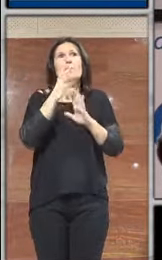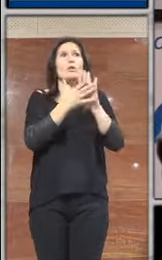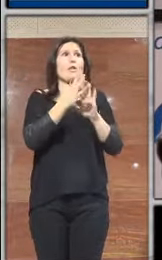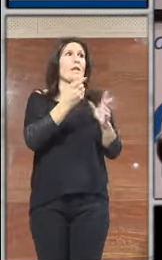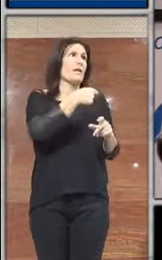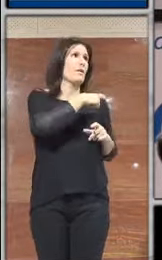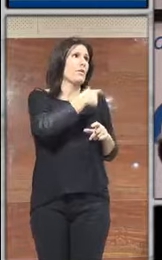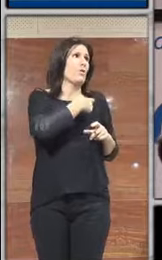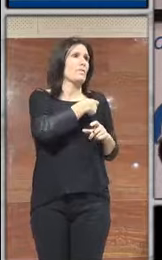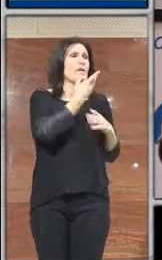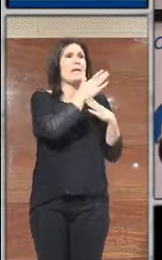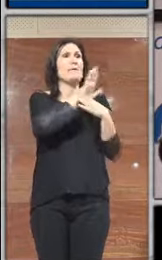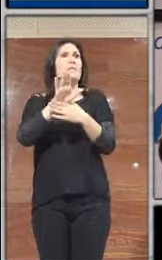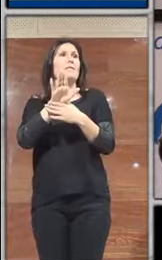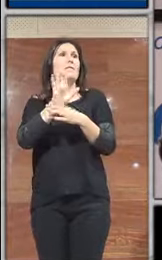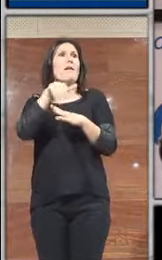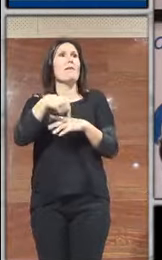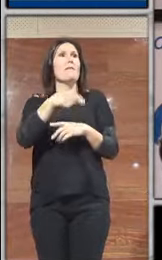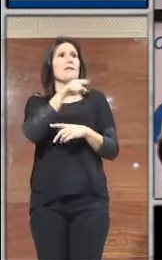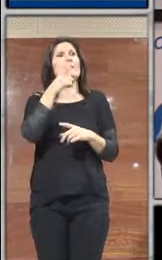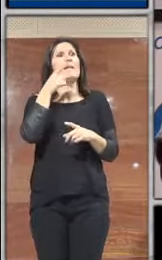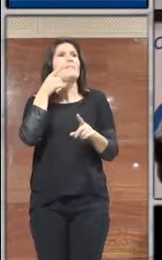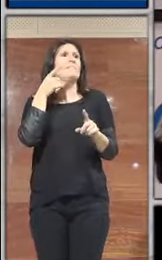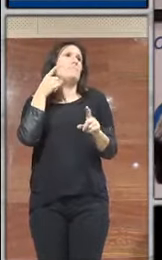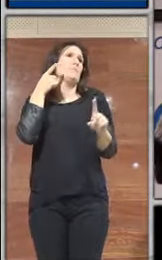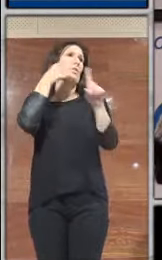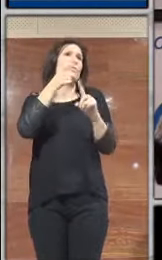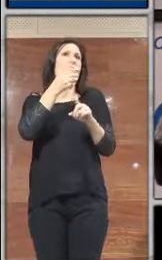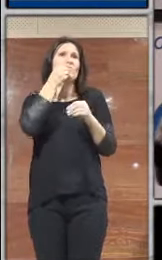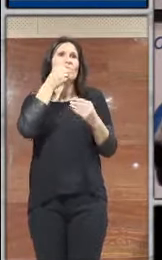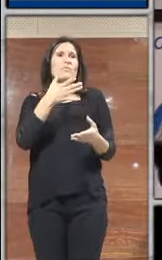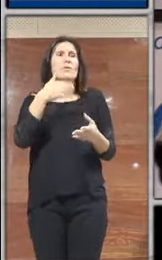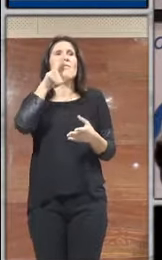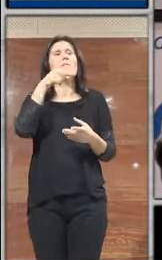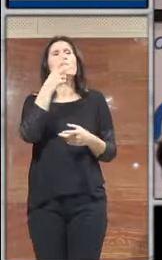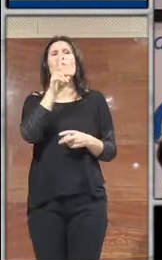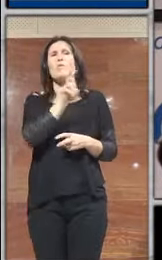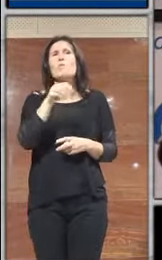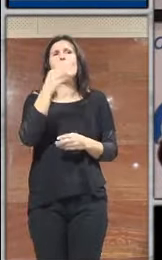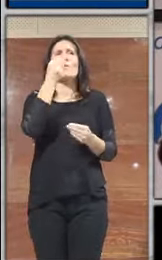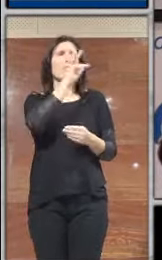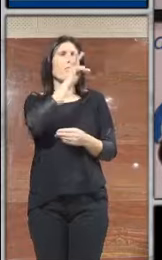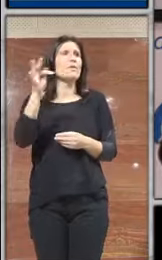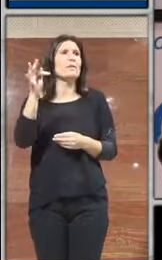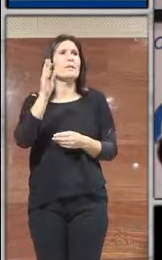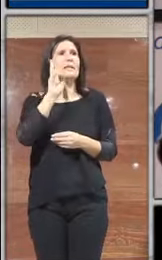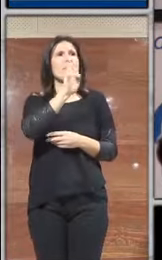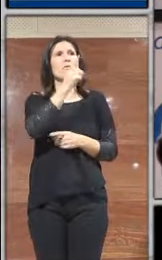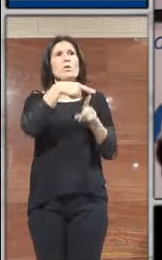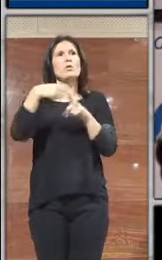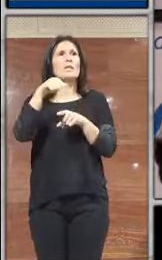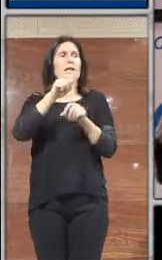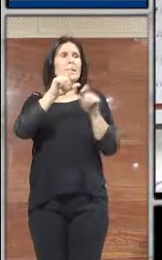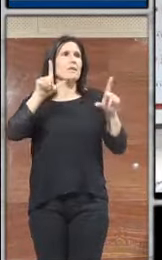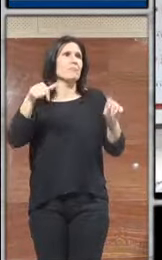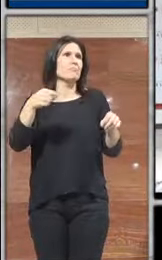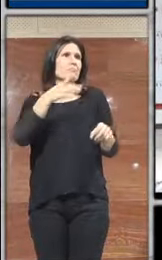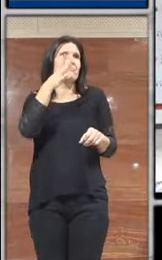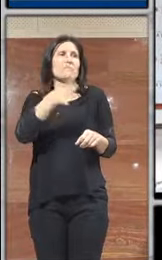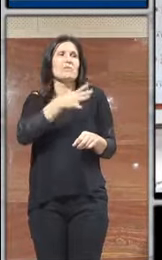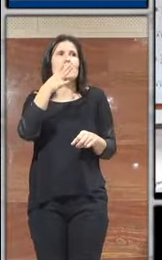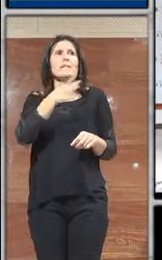digo que hemos superado con crecer la expectativa de estas jornadas pienso que han sido muy útiles muy fructíferas y bueno y hemos visto cosas aquí impresionantes